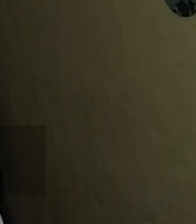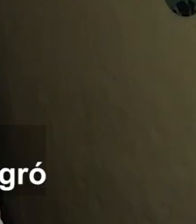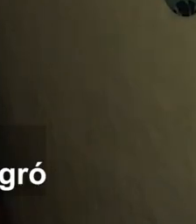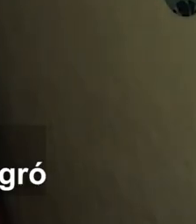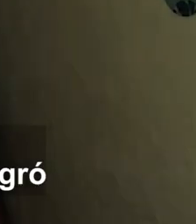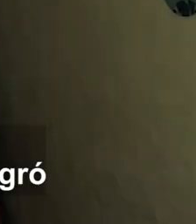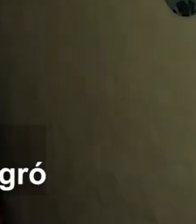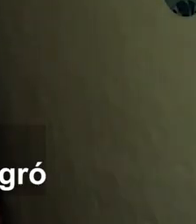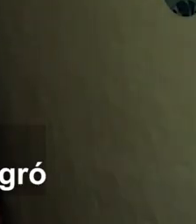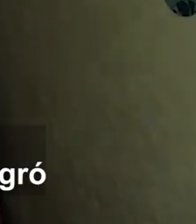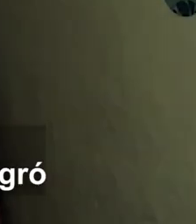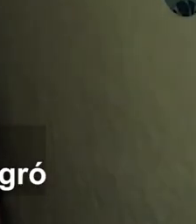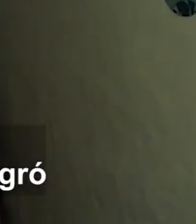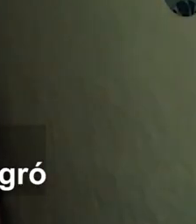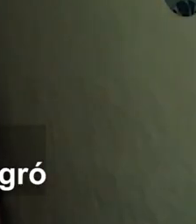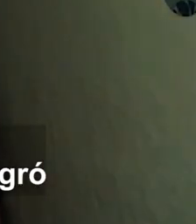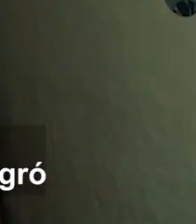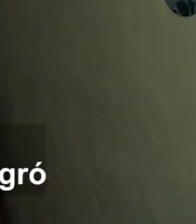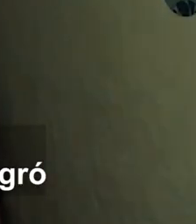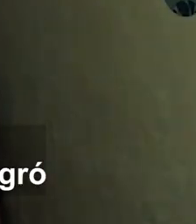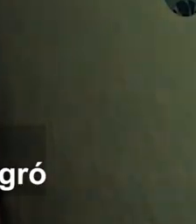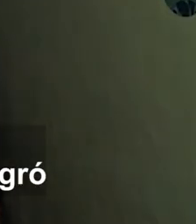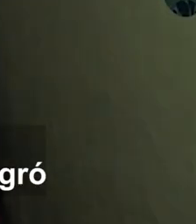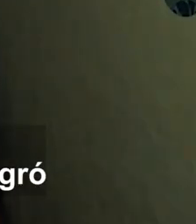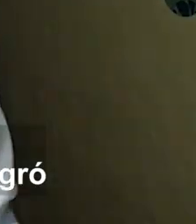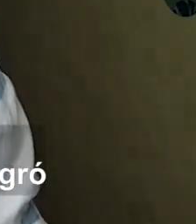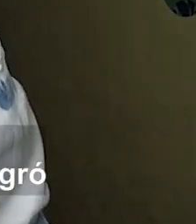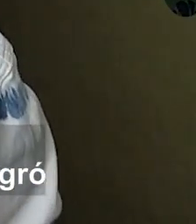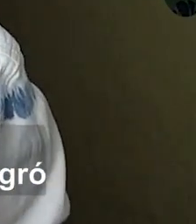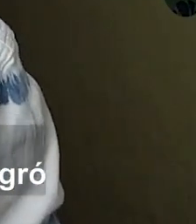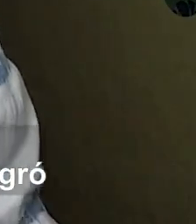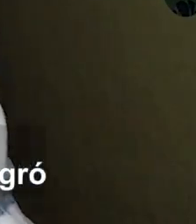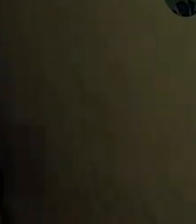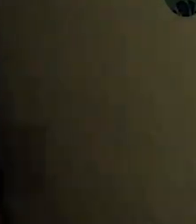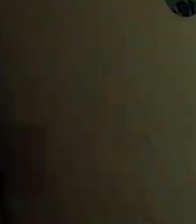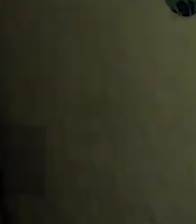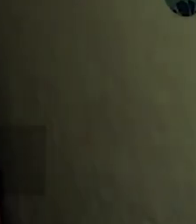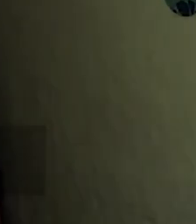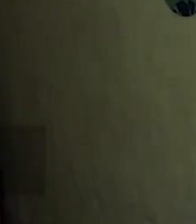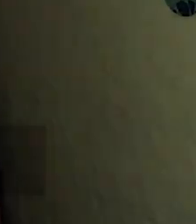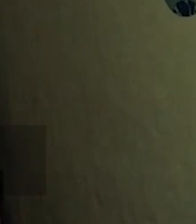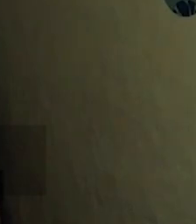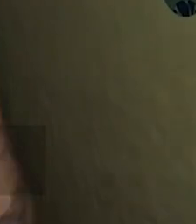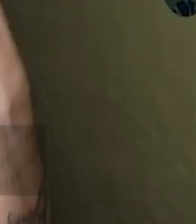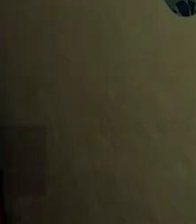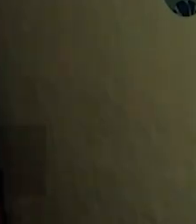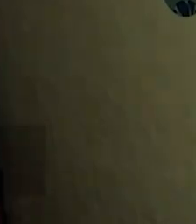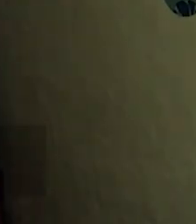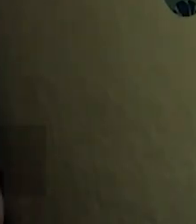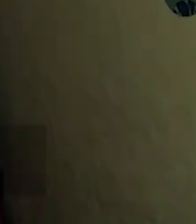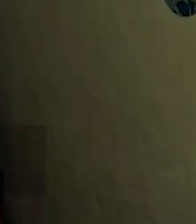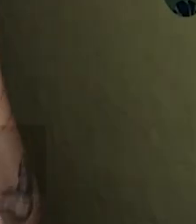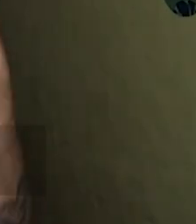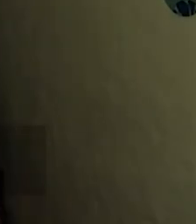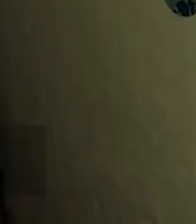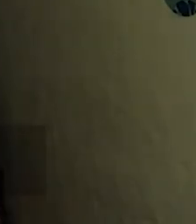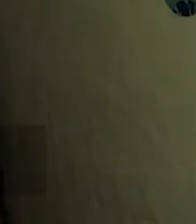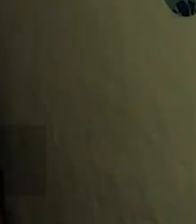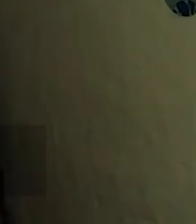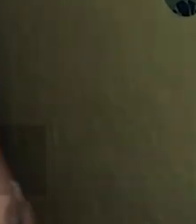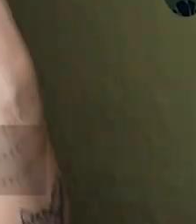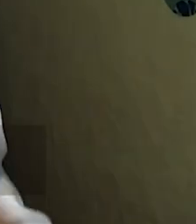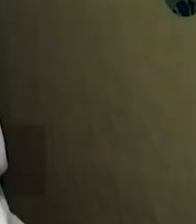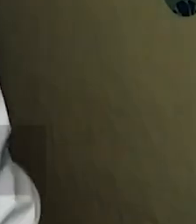traspapelarse. La gente que antes luchó, hoy se lo recuerda por todo lo que logró. Aquí estamos recordando y la